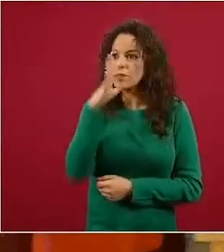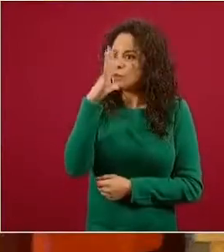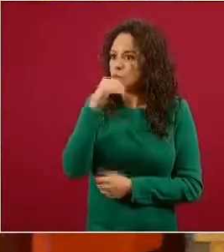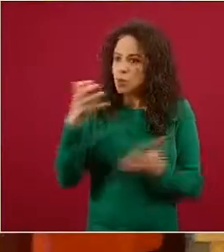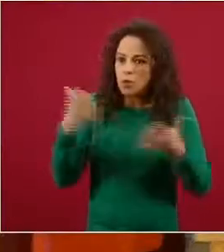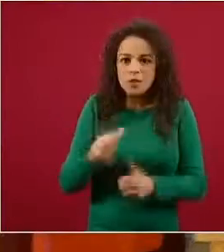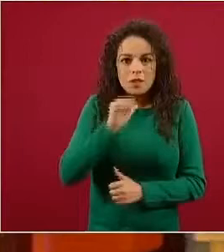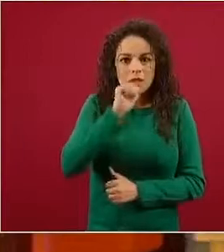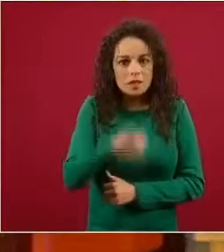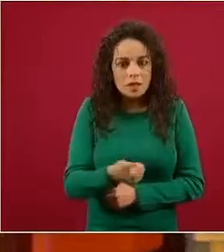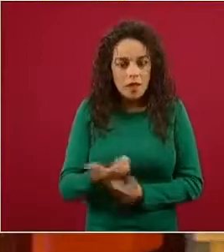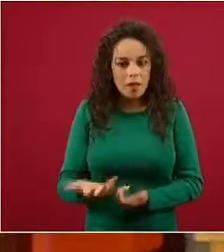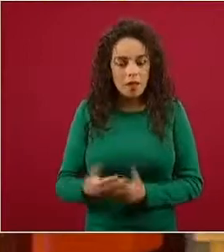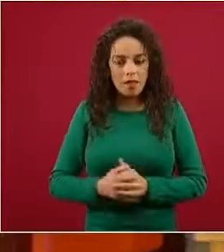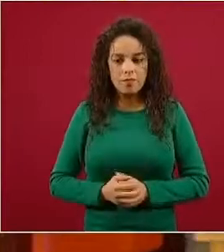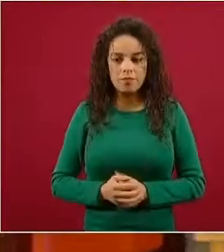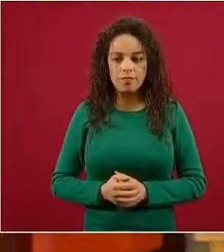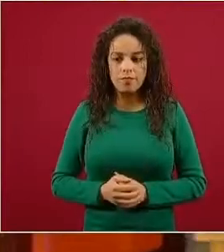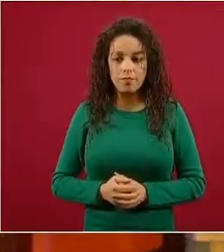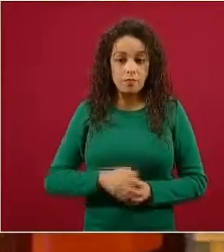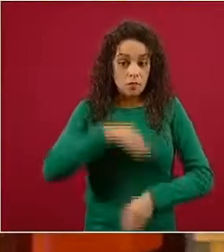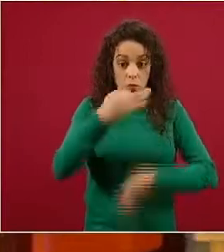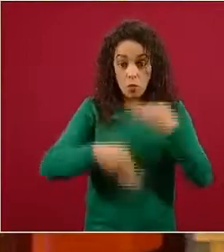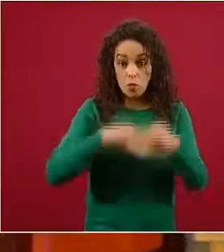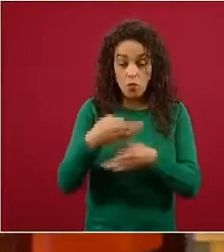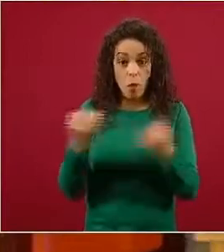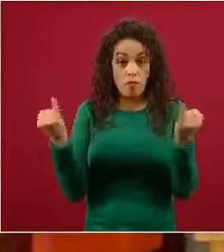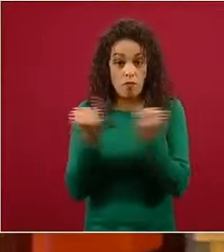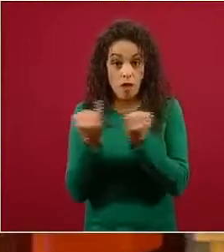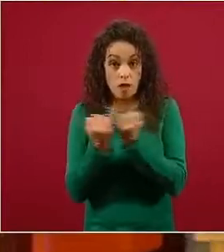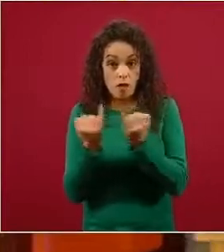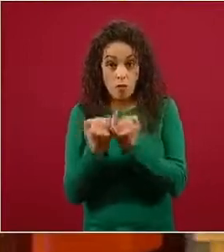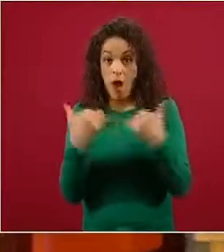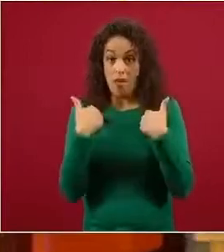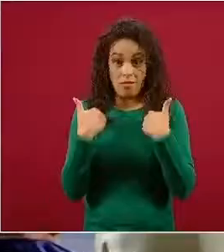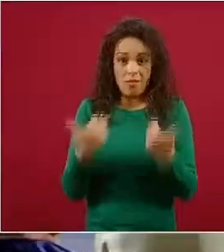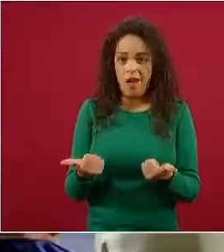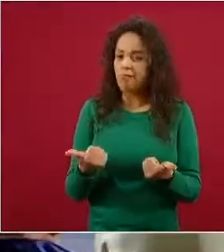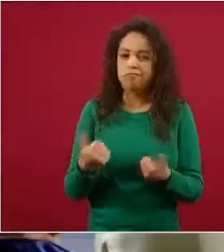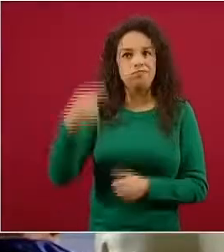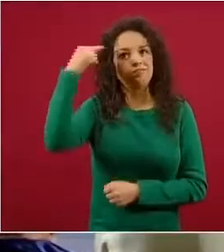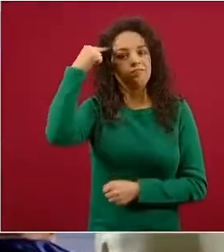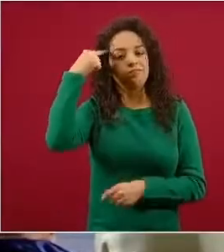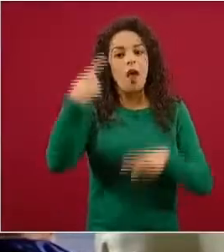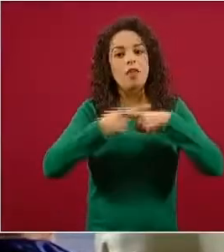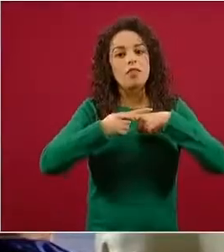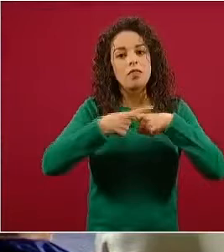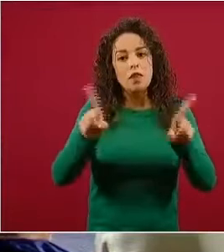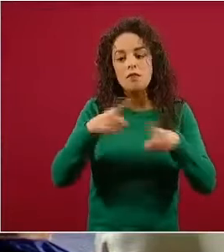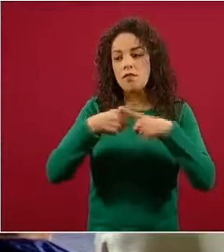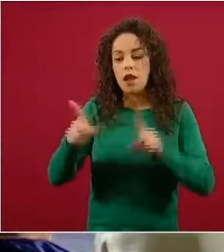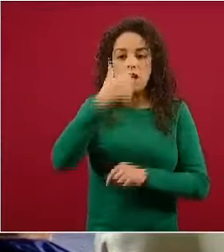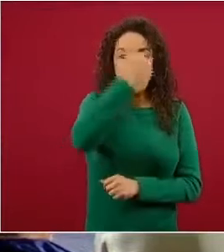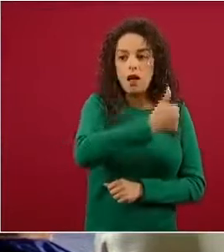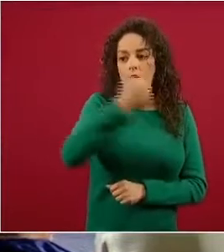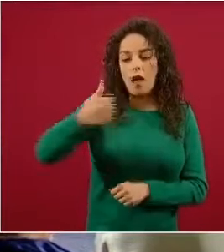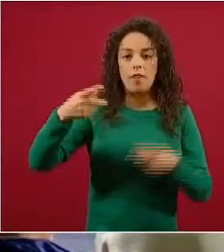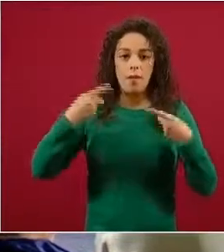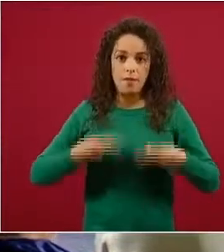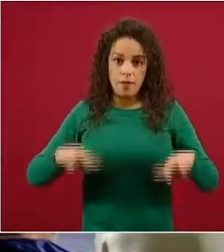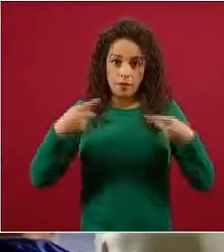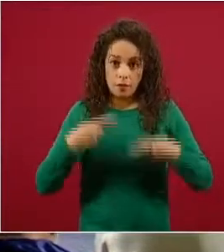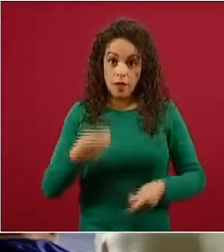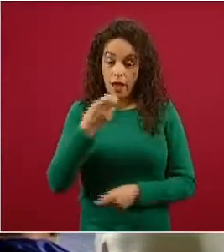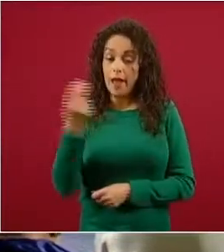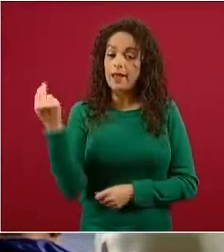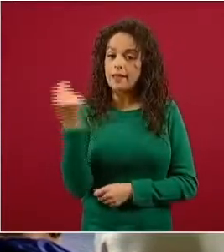una pérdida de un familiar, una pérdida de una persona, sino también pérdidas múltiples. Sin embargo, en